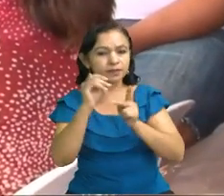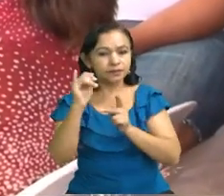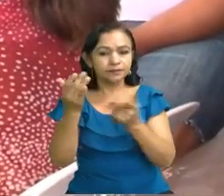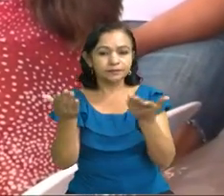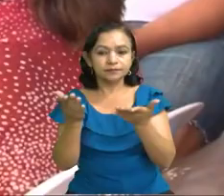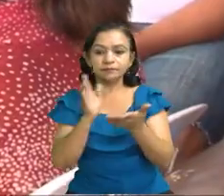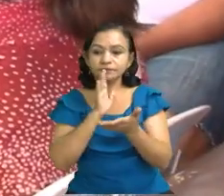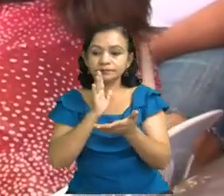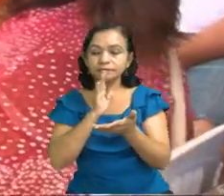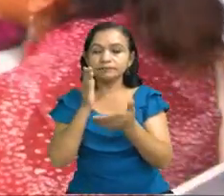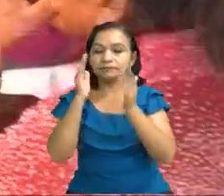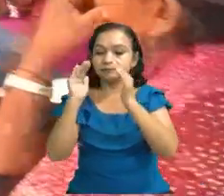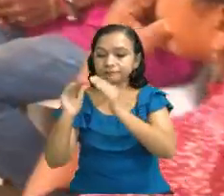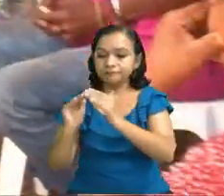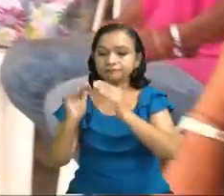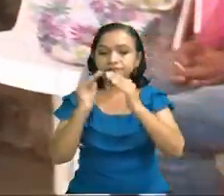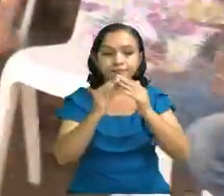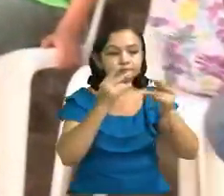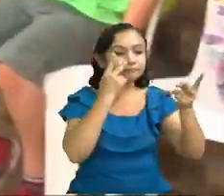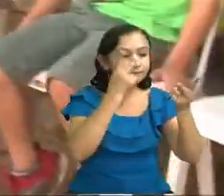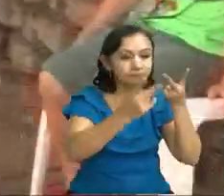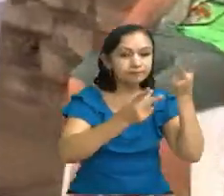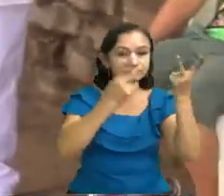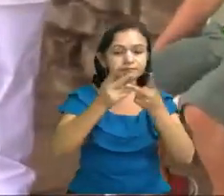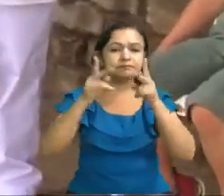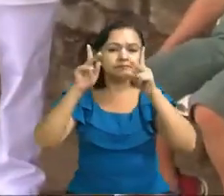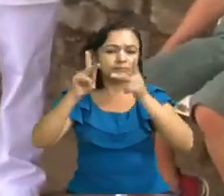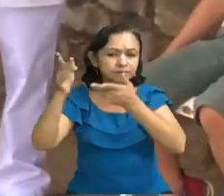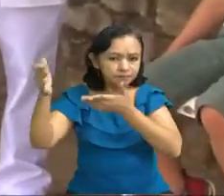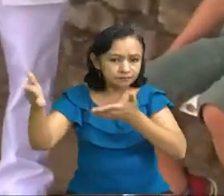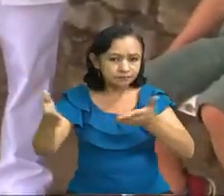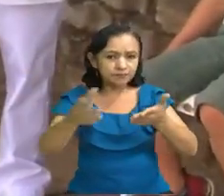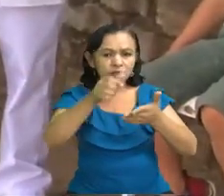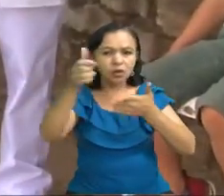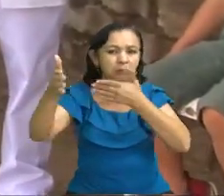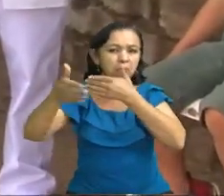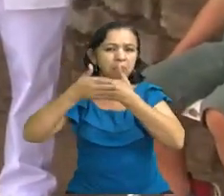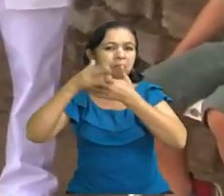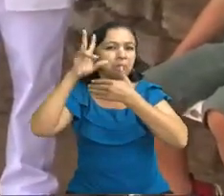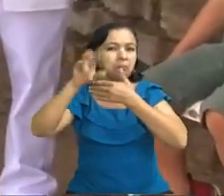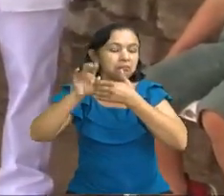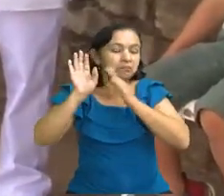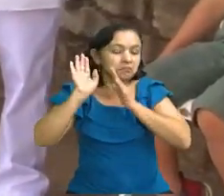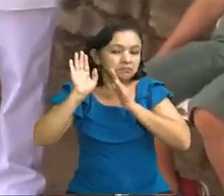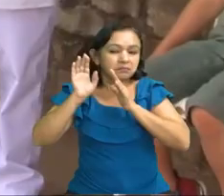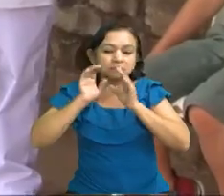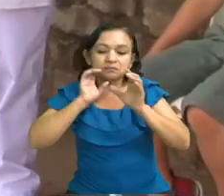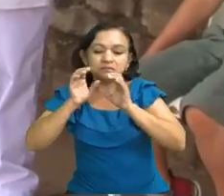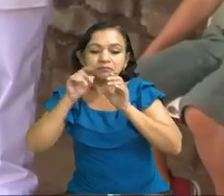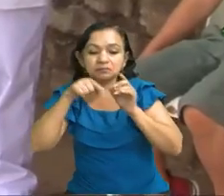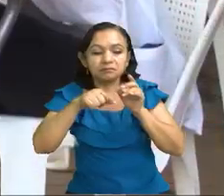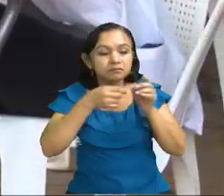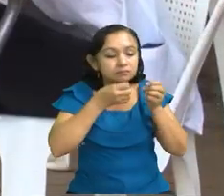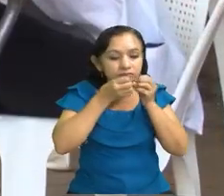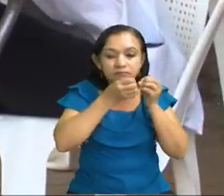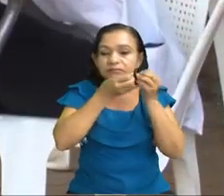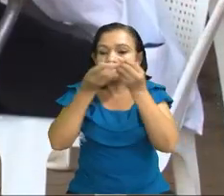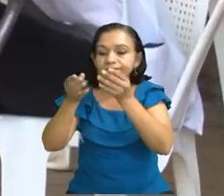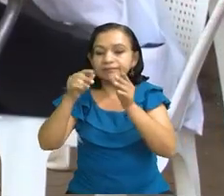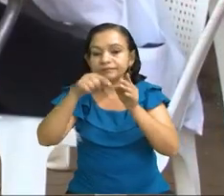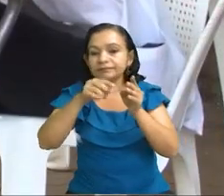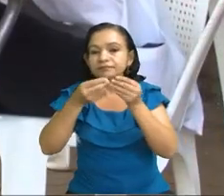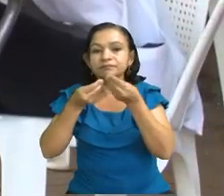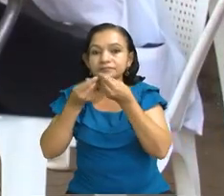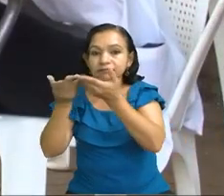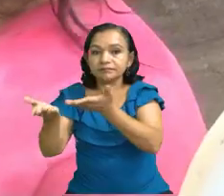nosotros caminamos casa a casa, hay personas que nos atienden, como otras no, pero también le comunica la una persona a la otra. A